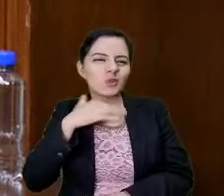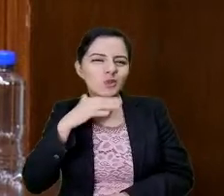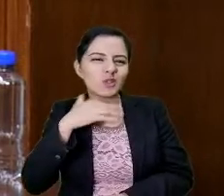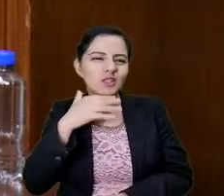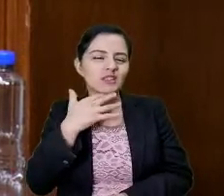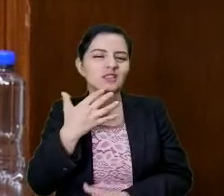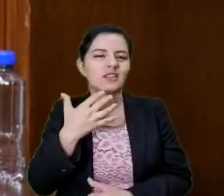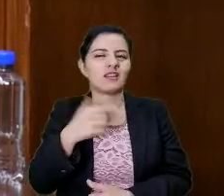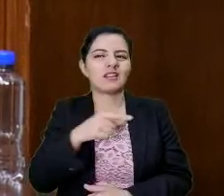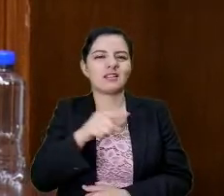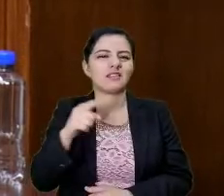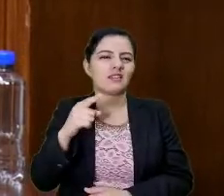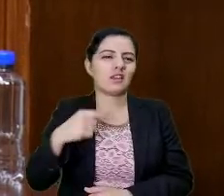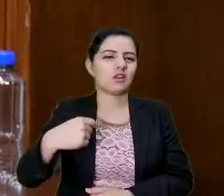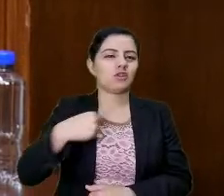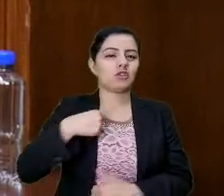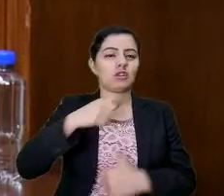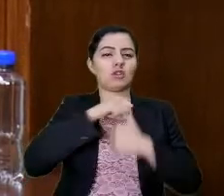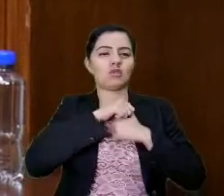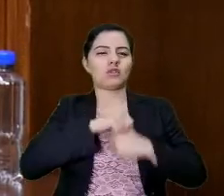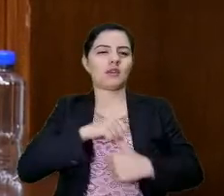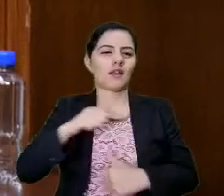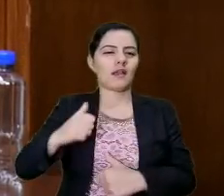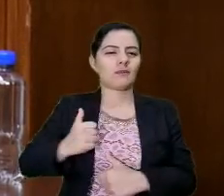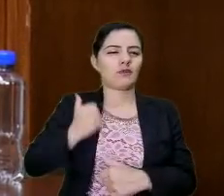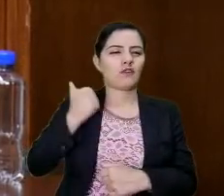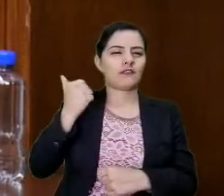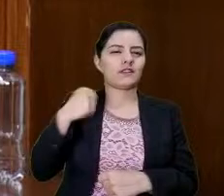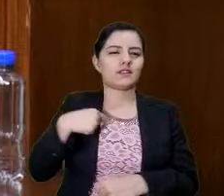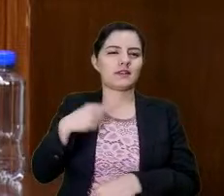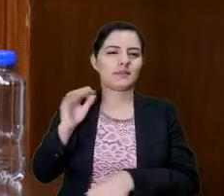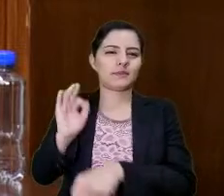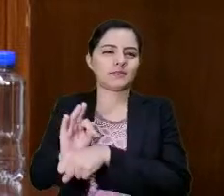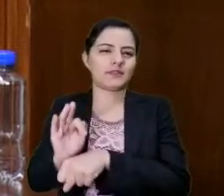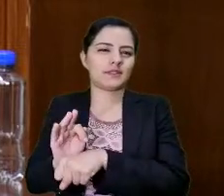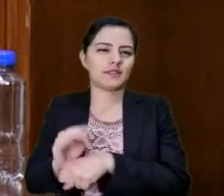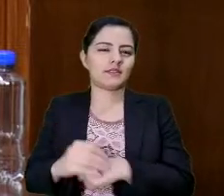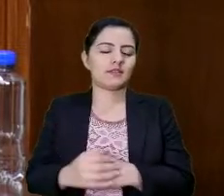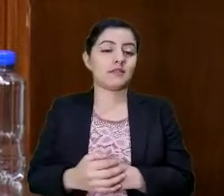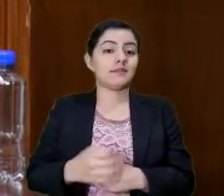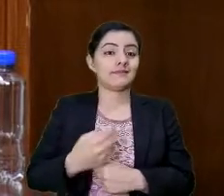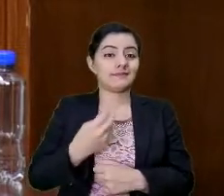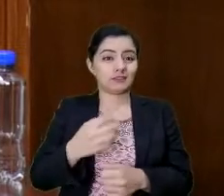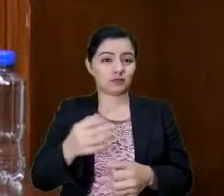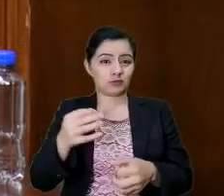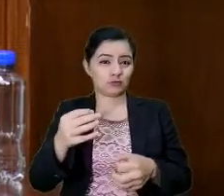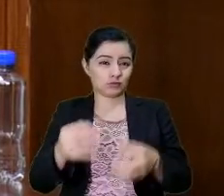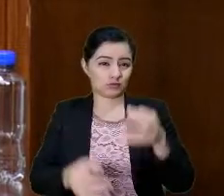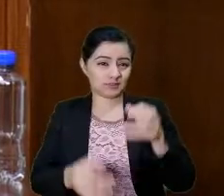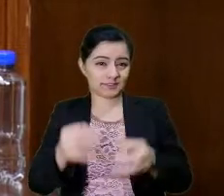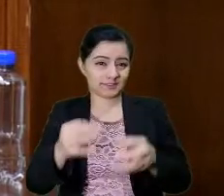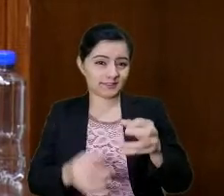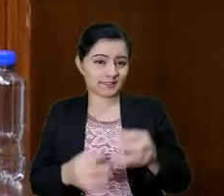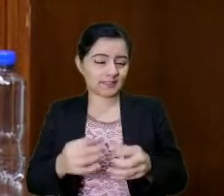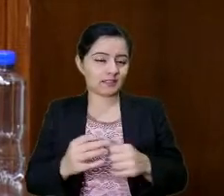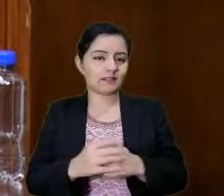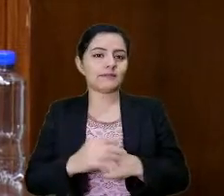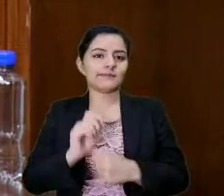La justicia, más que un simple concepto teórico, moral, jurídico, hasta religioso, es un